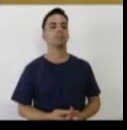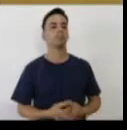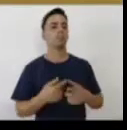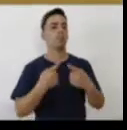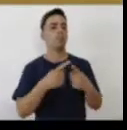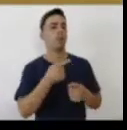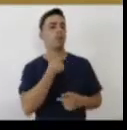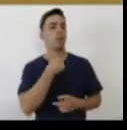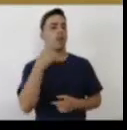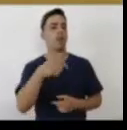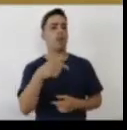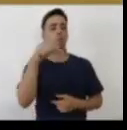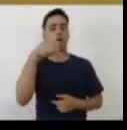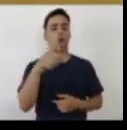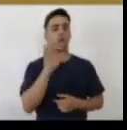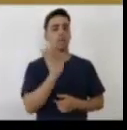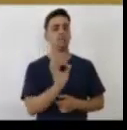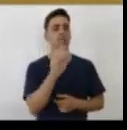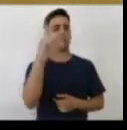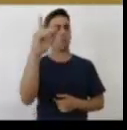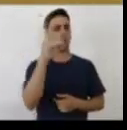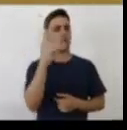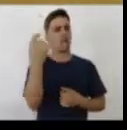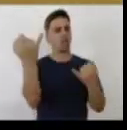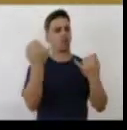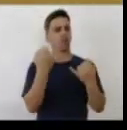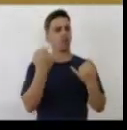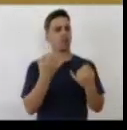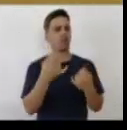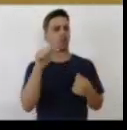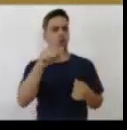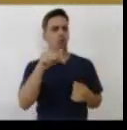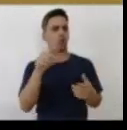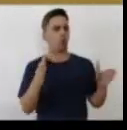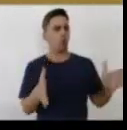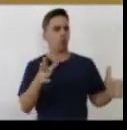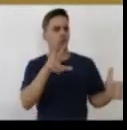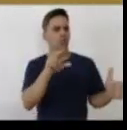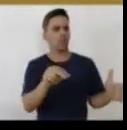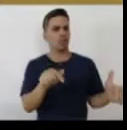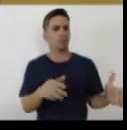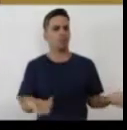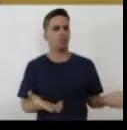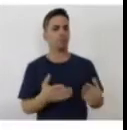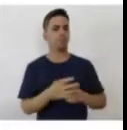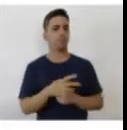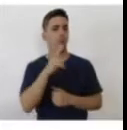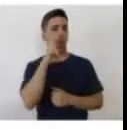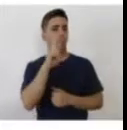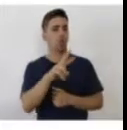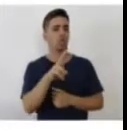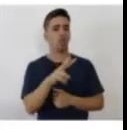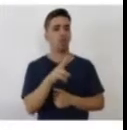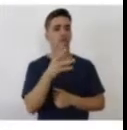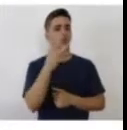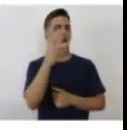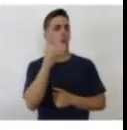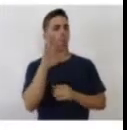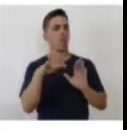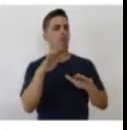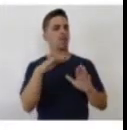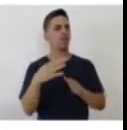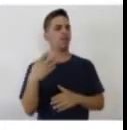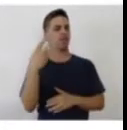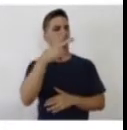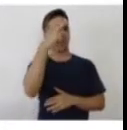Y si contextualizo la información con otros datos, observen cuántas veces han recogido los resultados